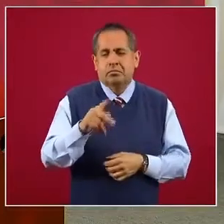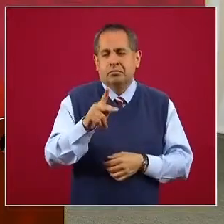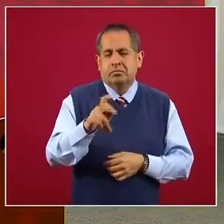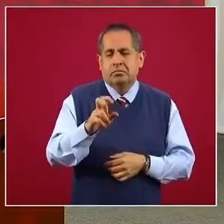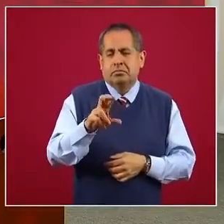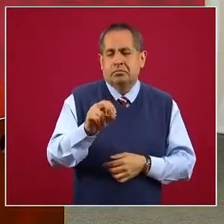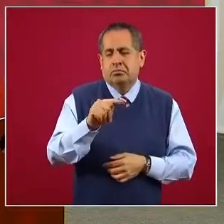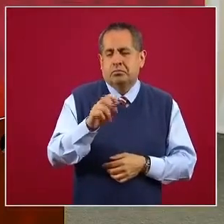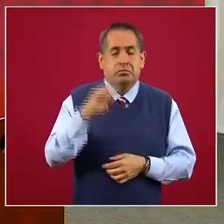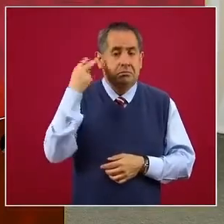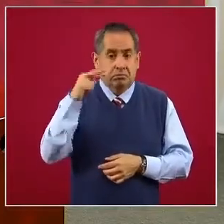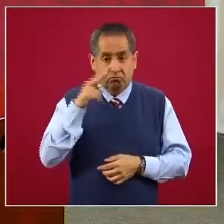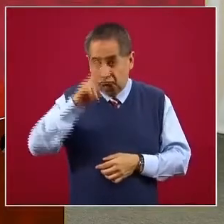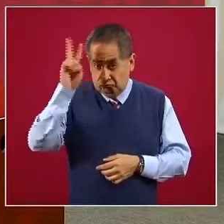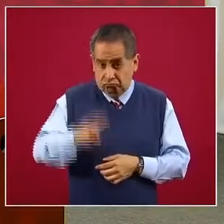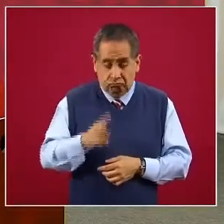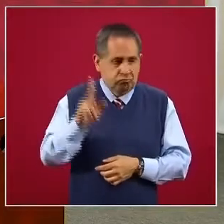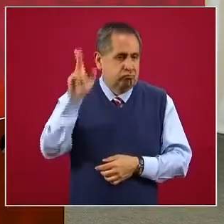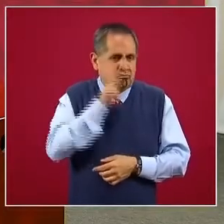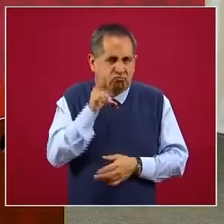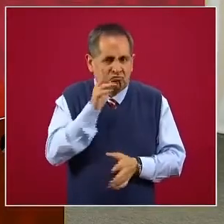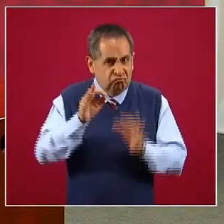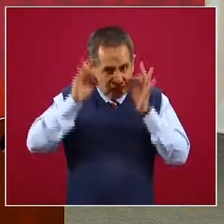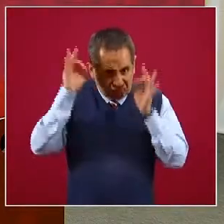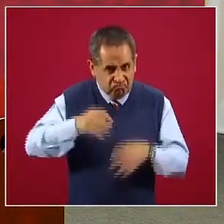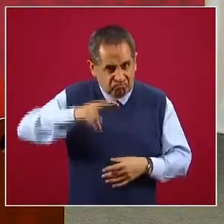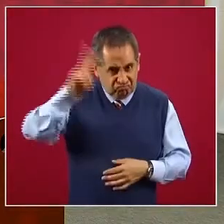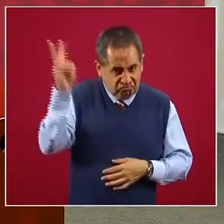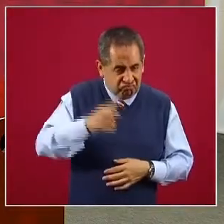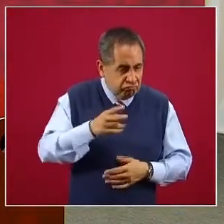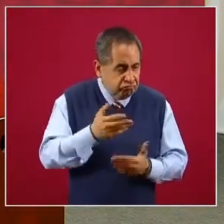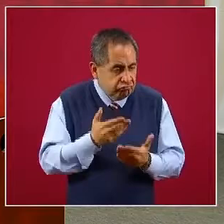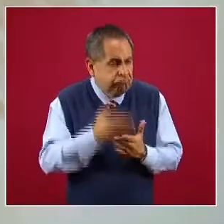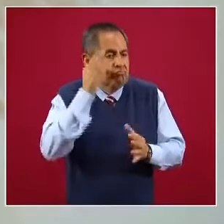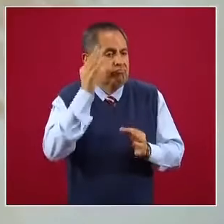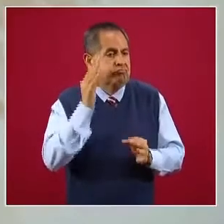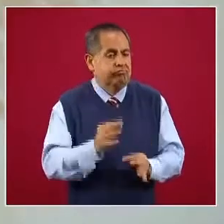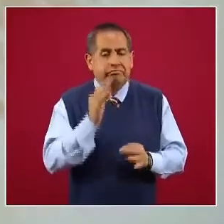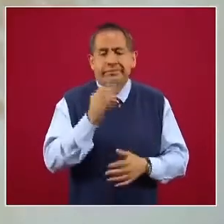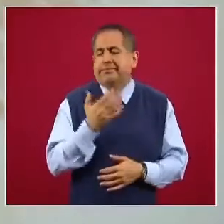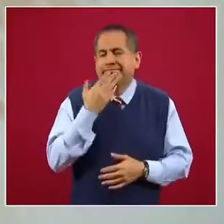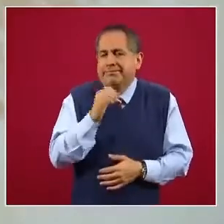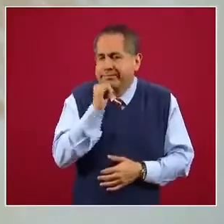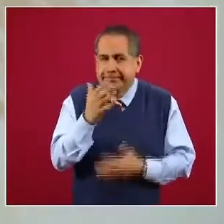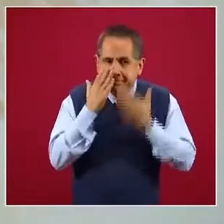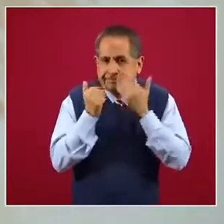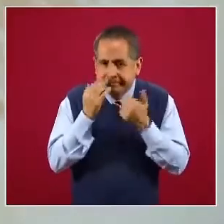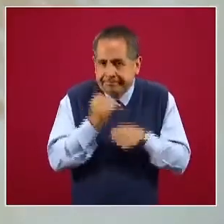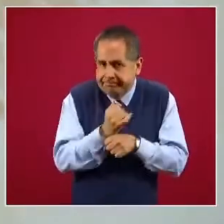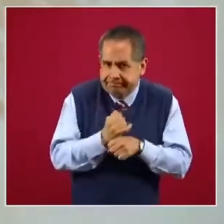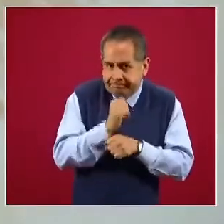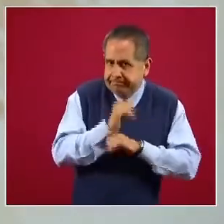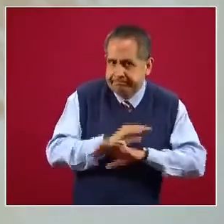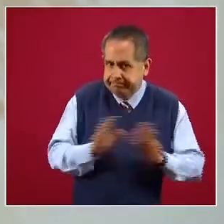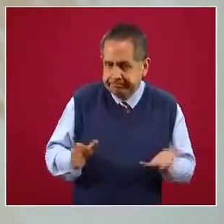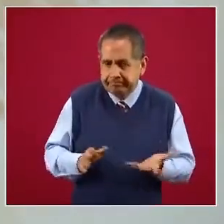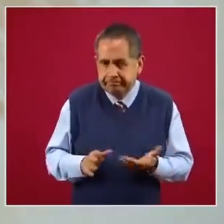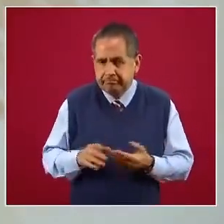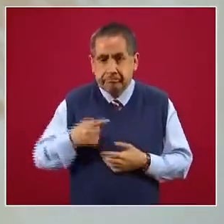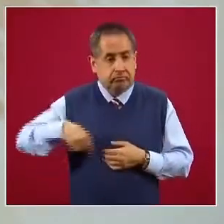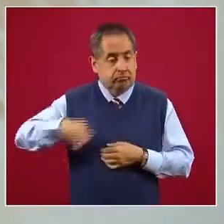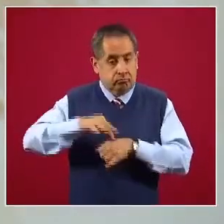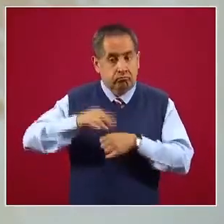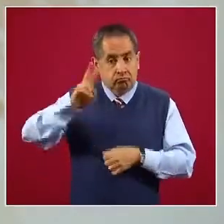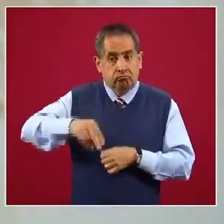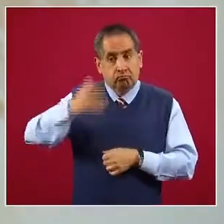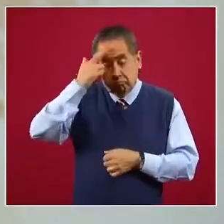Veracruz, cuando no hubo nunca una evidencia científica que demostrara eso, y cuando sabemos, quienes lo